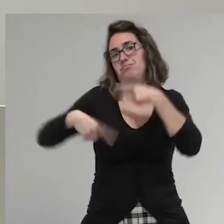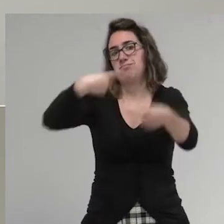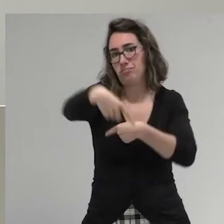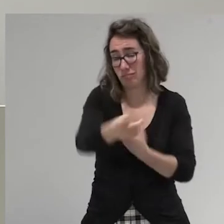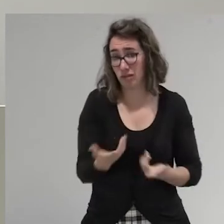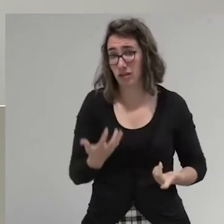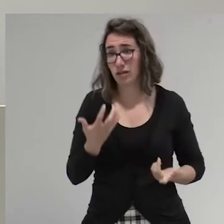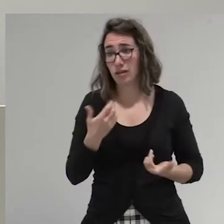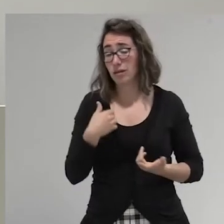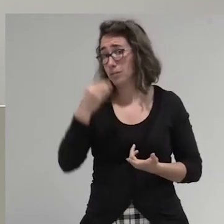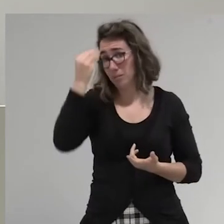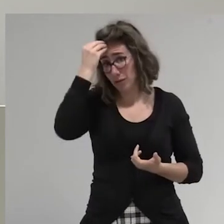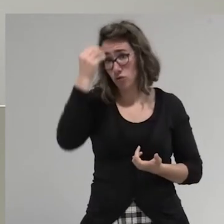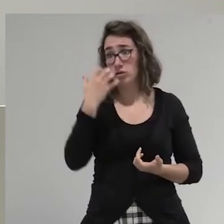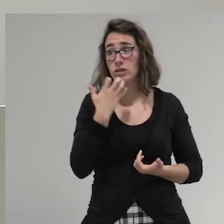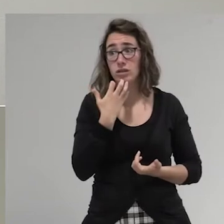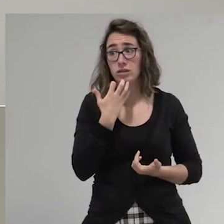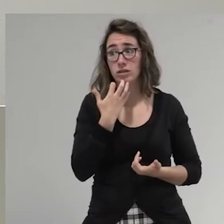si no hay